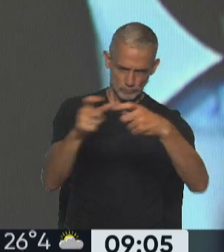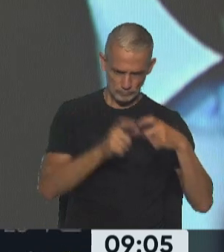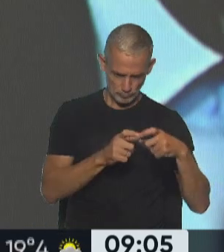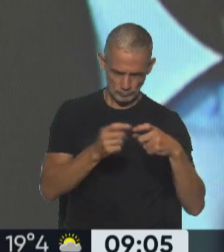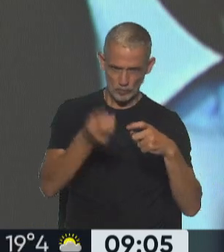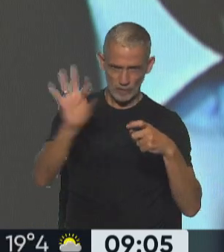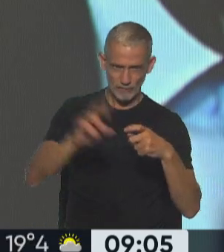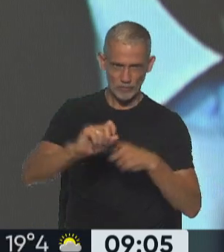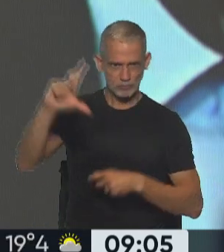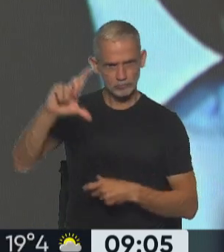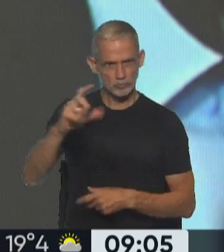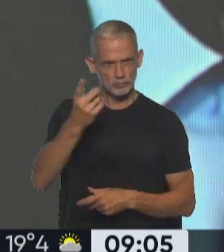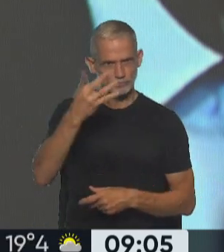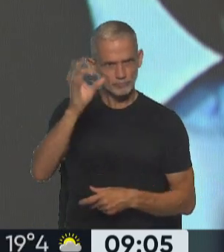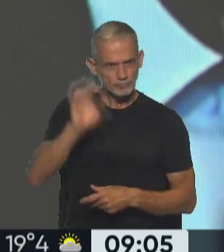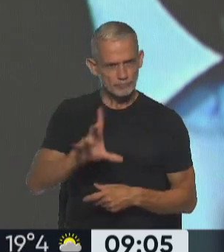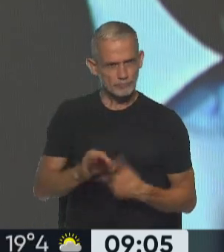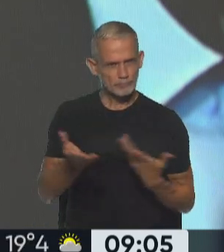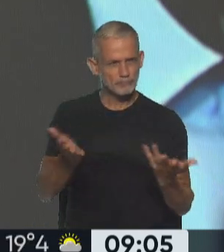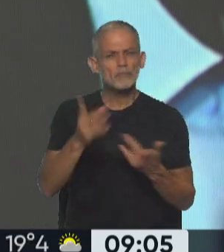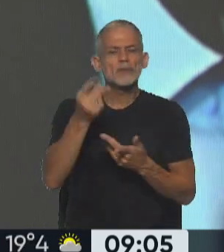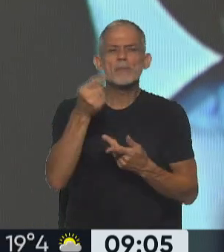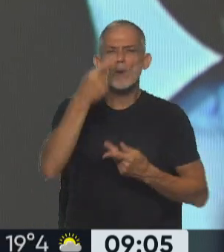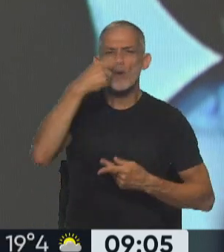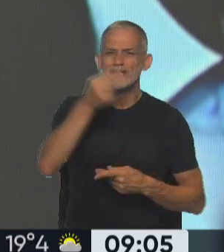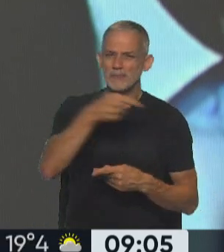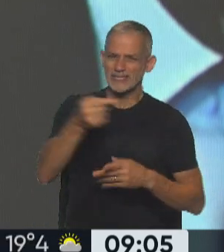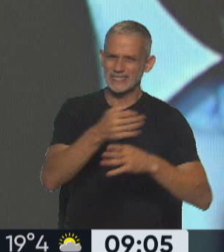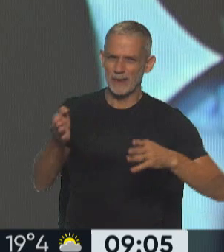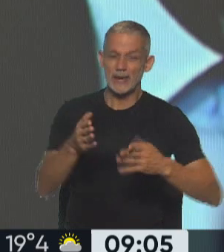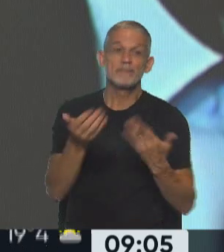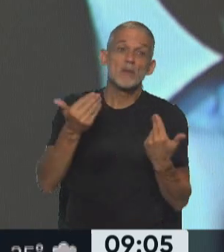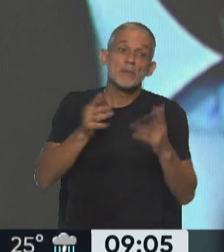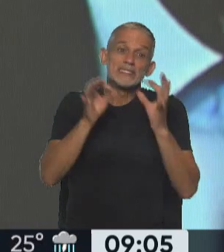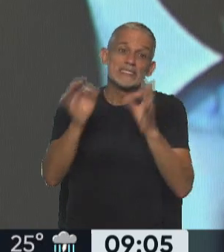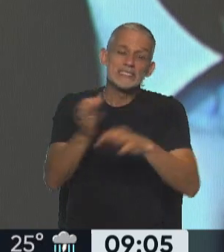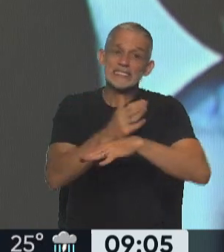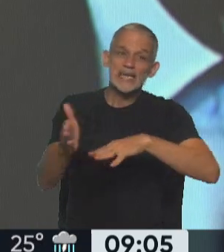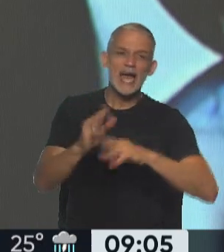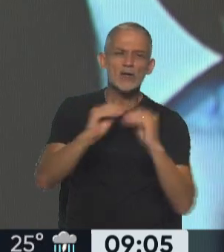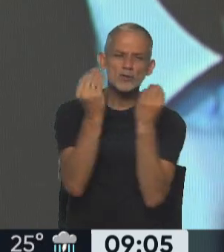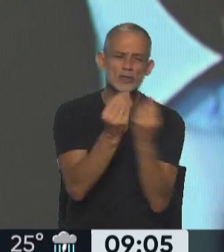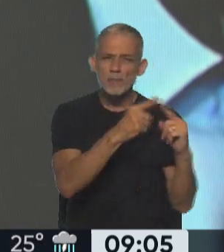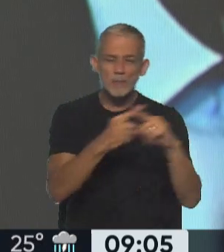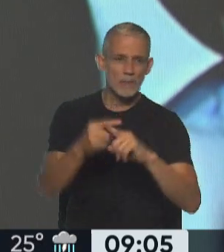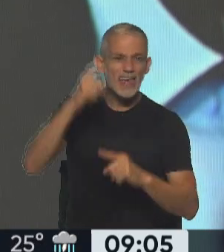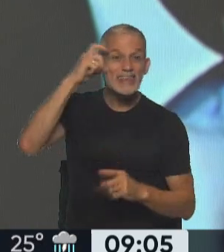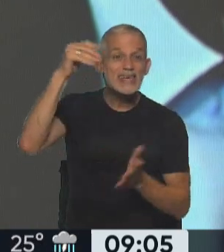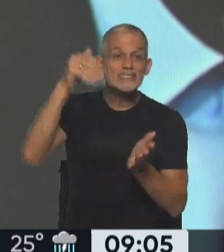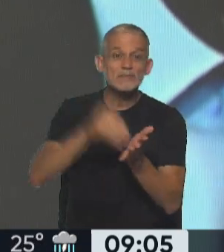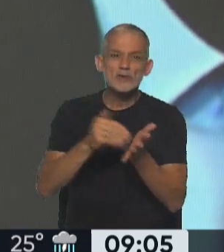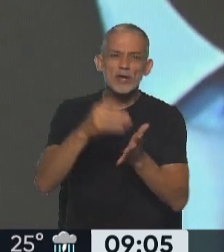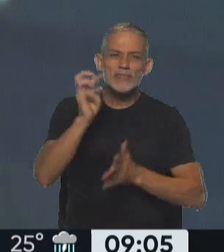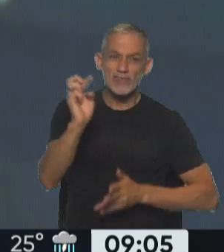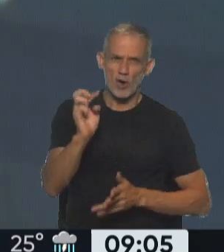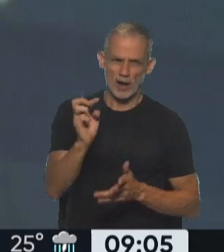gran porcentaje, digamos, una buena parte de ese porcentaje en la última semana. Y que podrían haber llegado a ganar en total más de 10 millones de